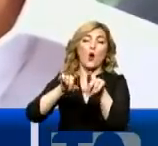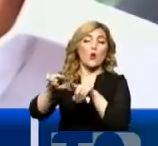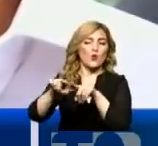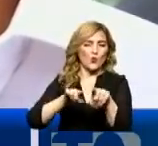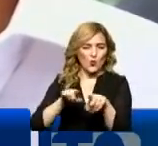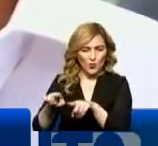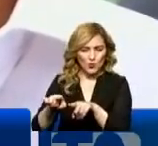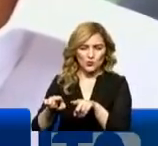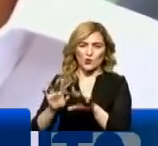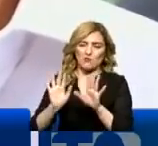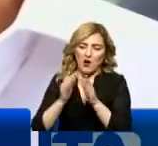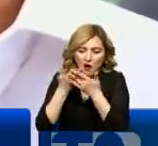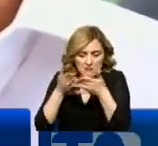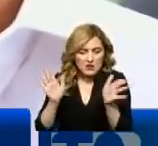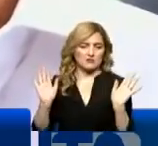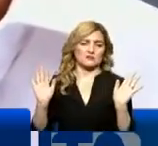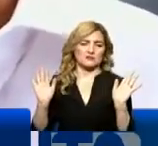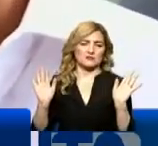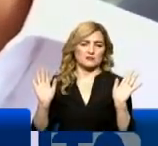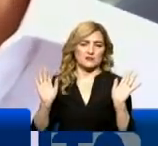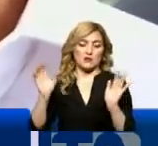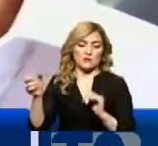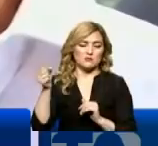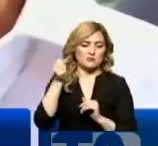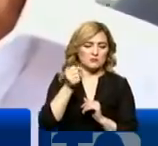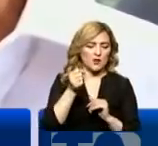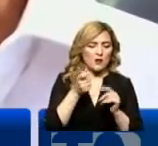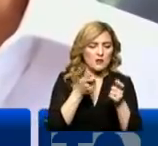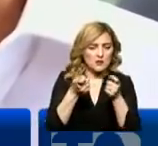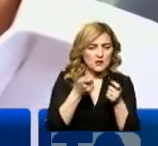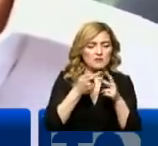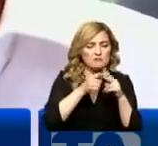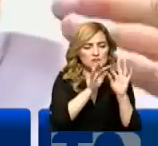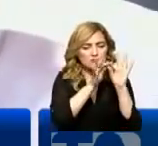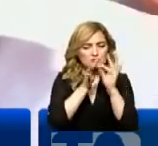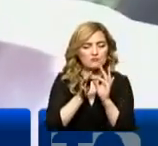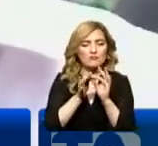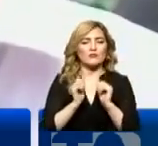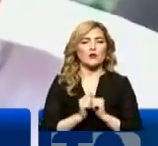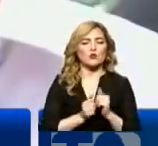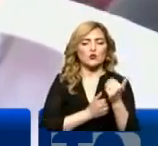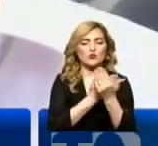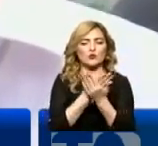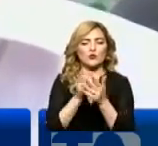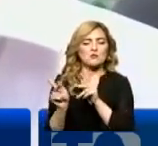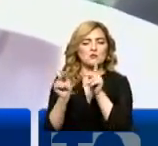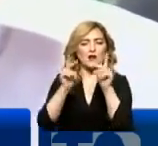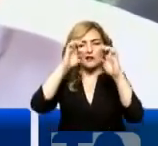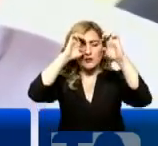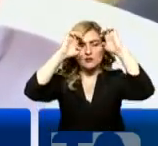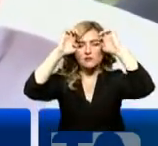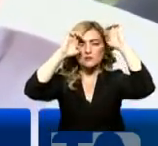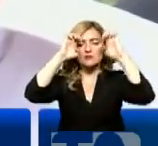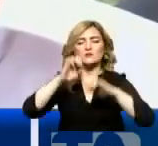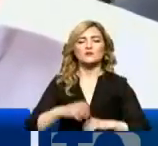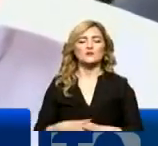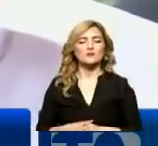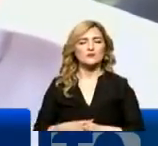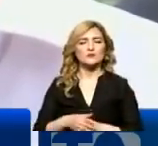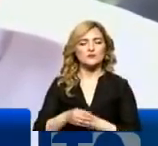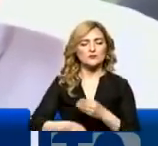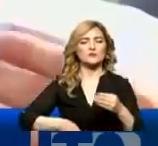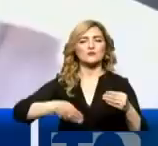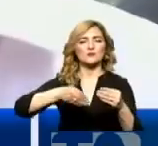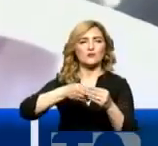concursos abiertos. Y es por eso que dentro de las propuestas que estamos presentando, nosotros presentamos un plan estratégico para que la